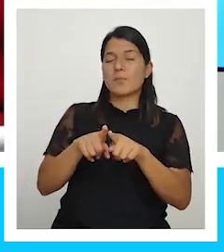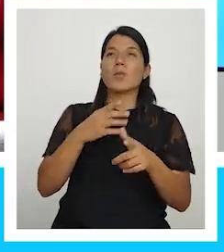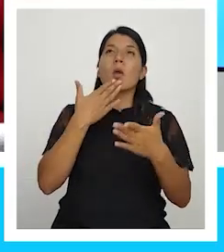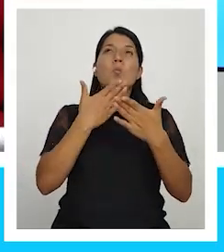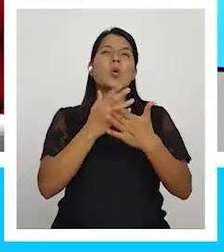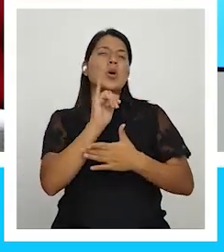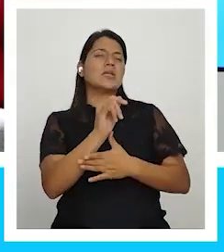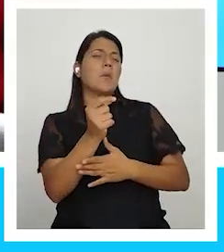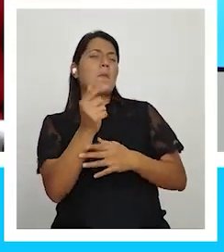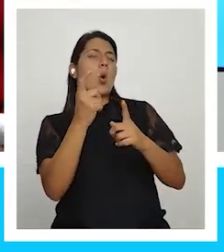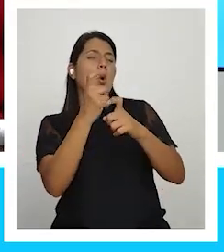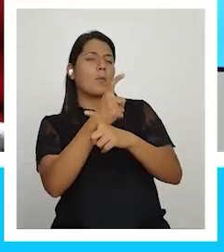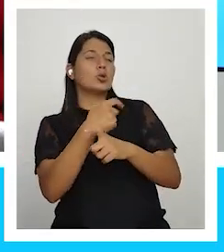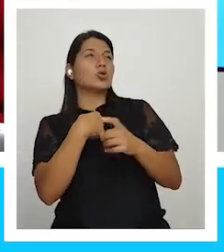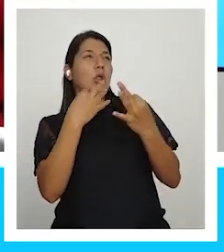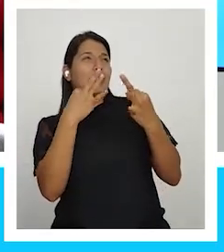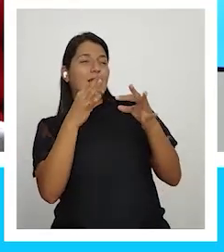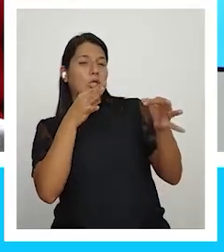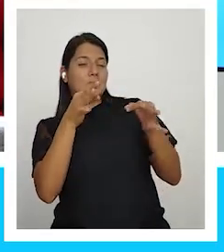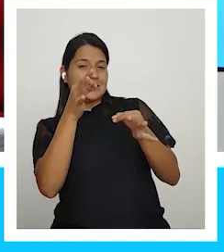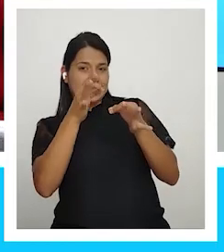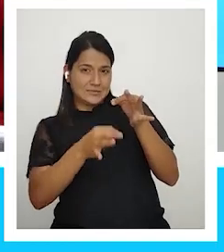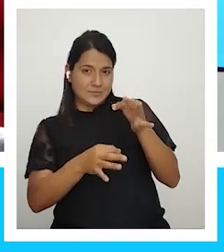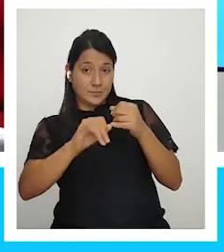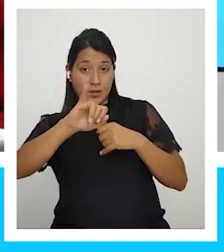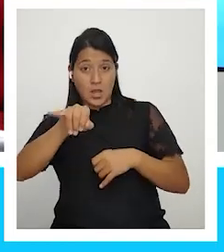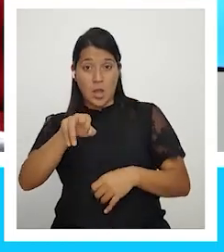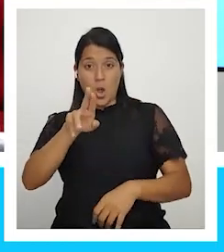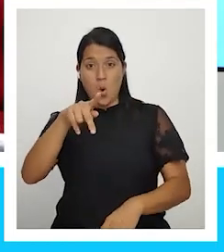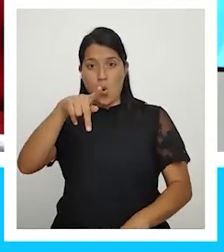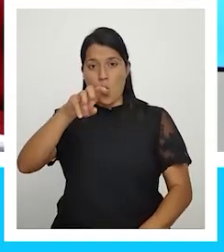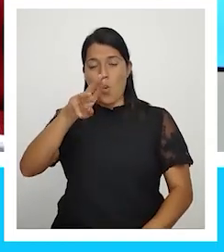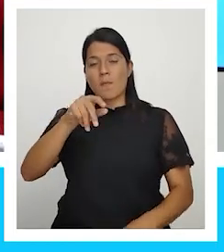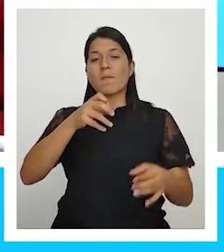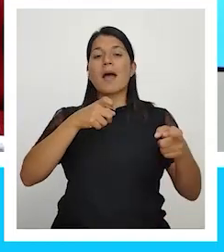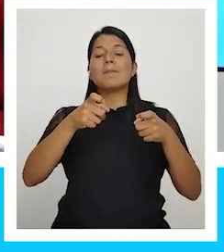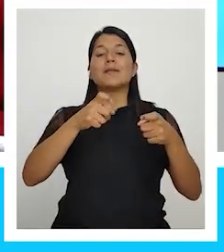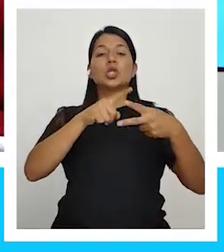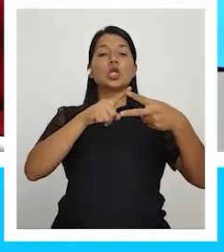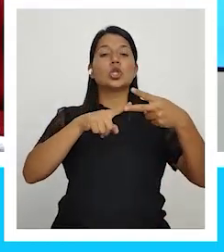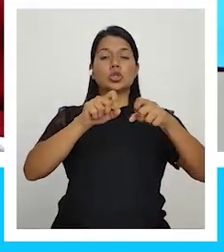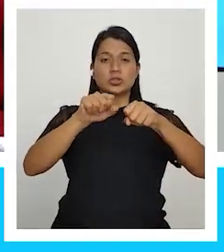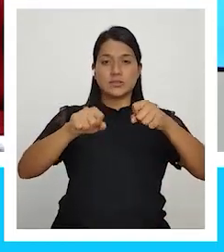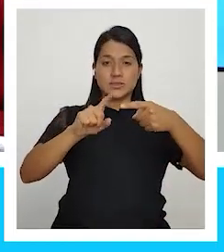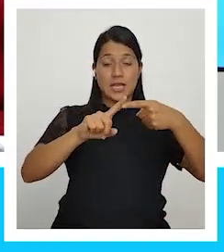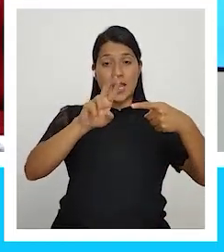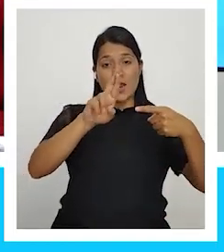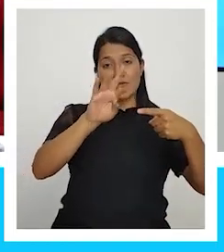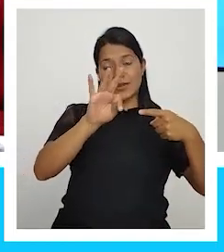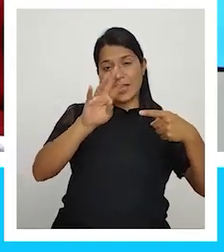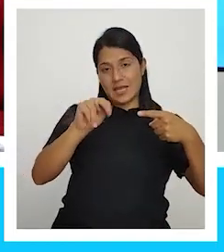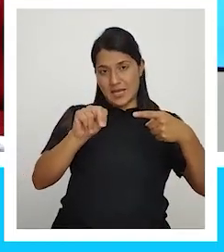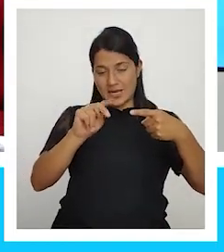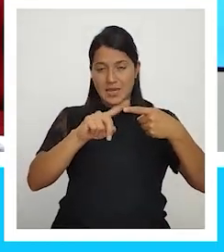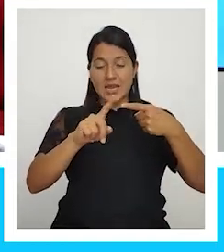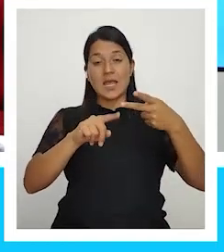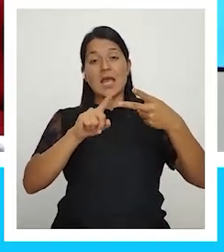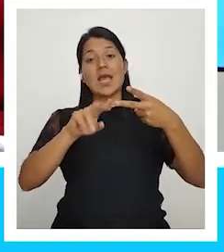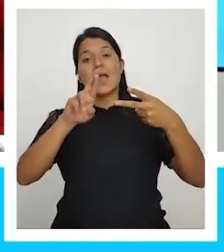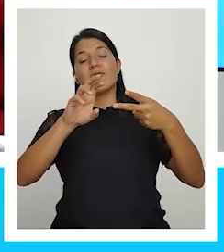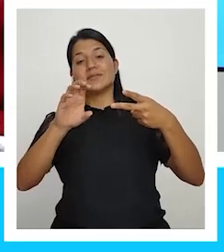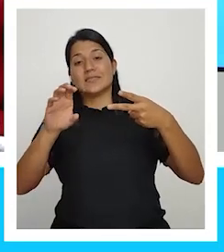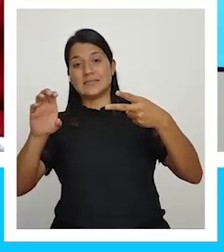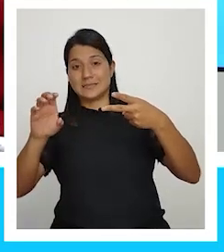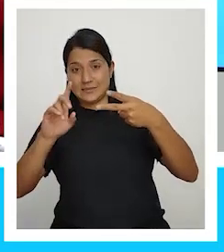Voy a tratar de explicarlo muy sencillo. Jupema administra dos regímenes de pensión, ¿verdad? Uno que se llama el RTR, o régimen transitorio de reparto, y el RCC, o régimen